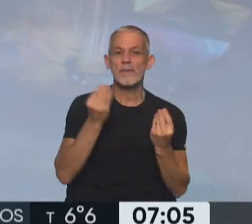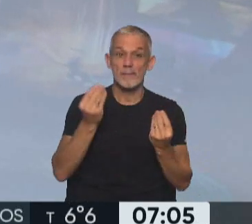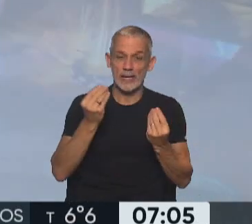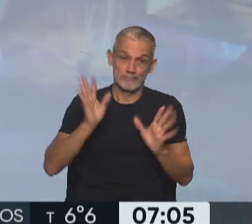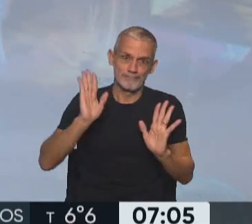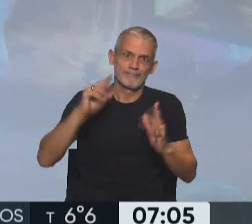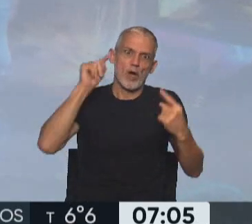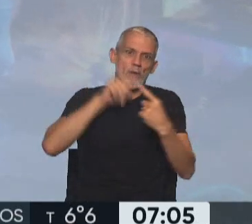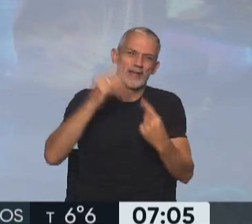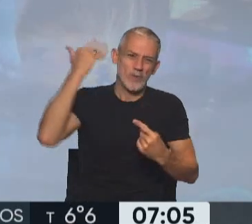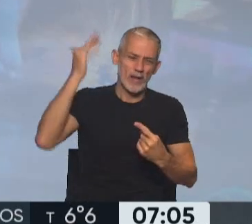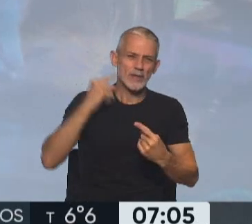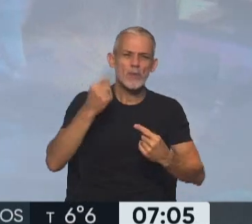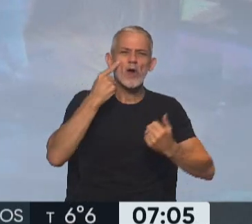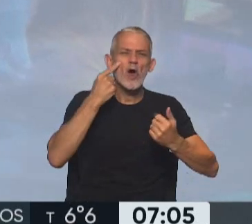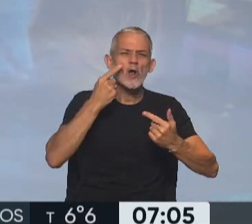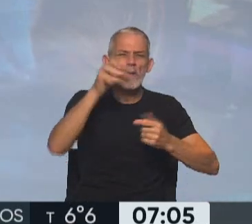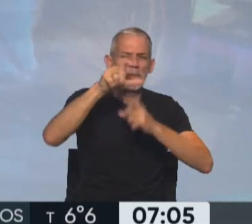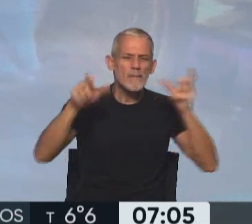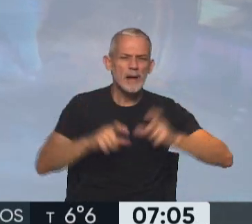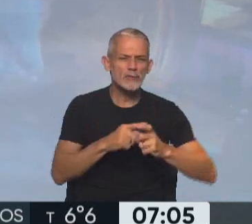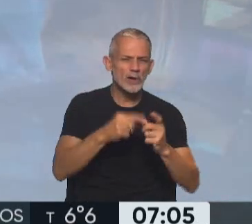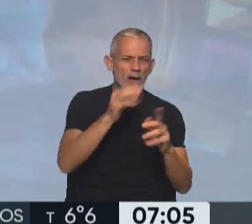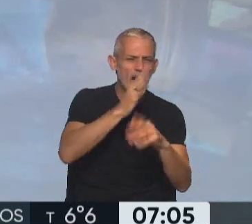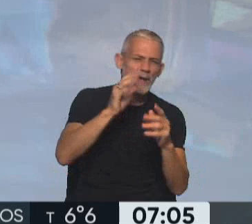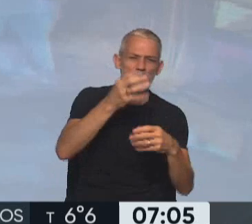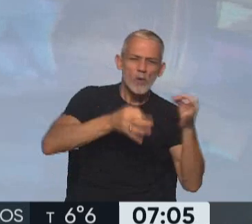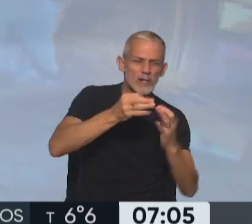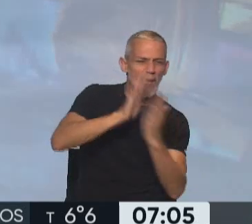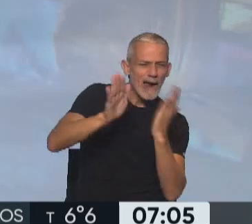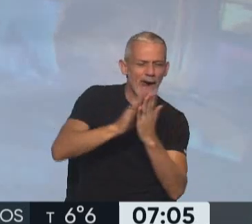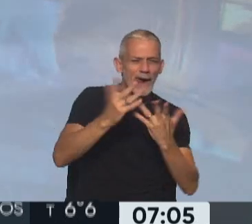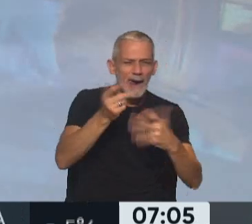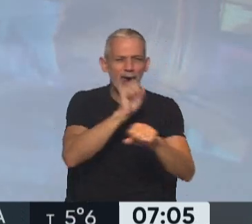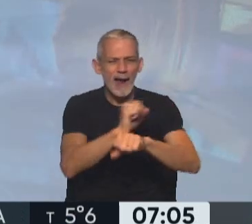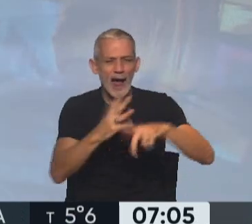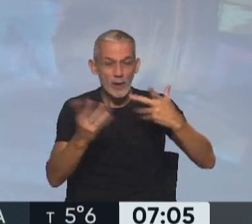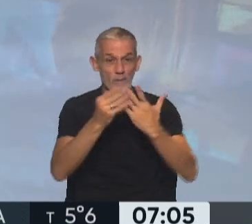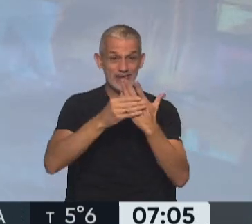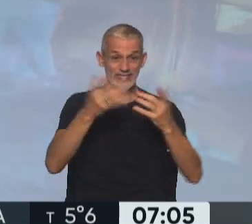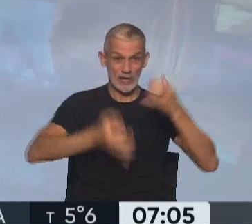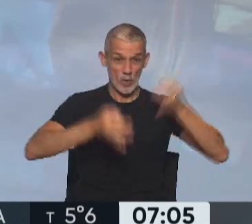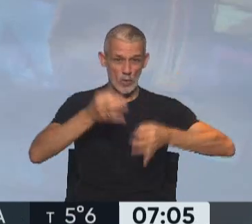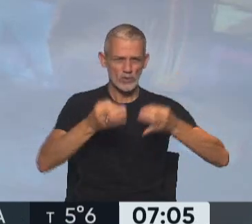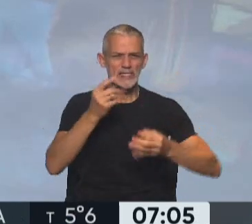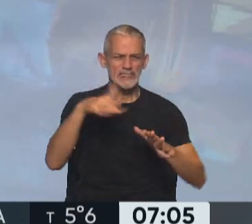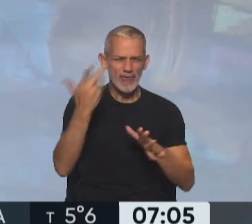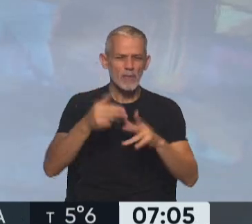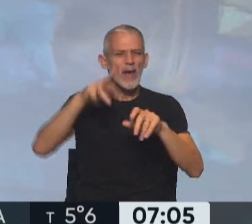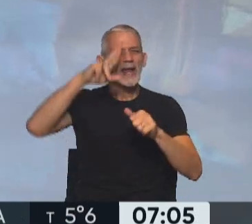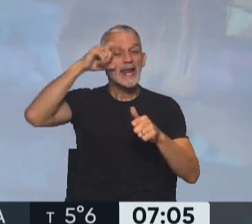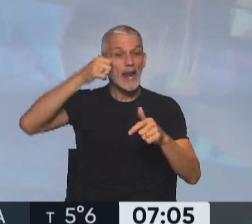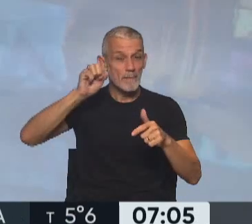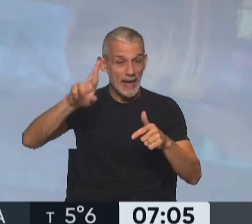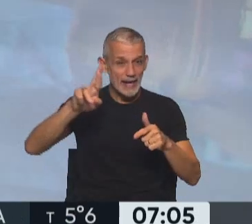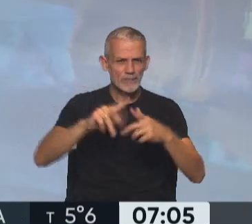esa es la primaria, ¿no? Reconocer a aquellas personas que están prófugas de la justicia. Hubo un acuerdo, primero con el Ministerio de Justicia, luego con la RENAPER, y